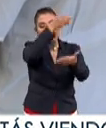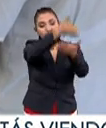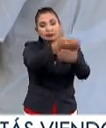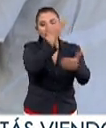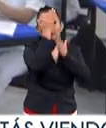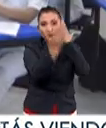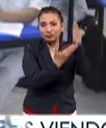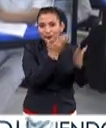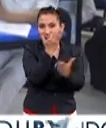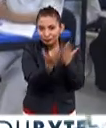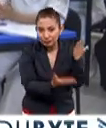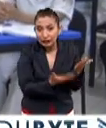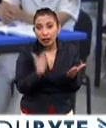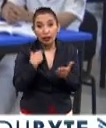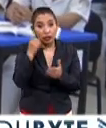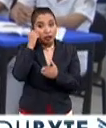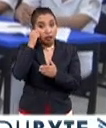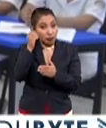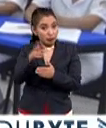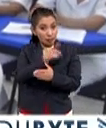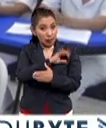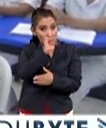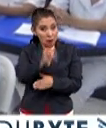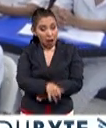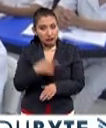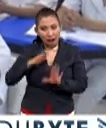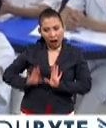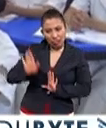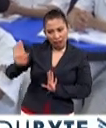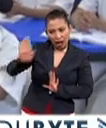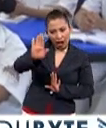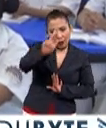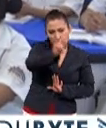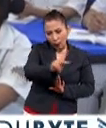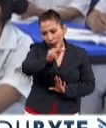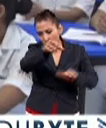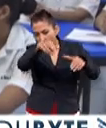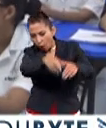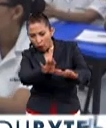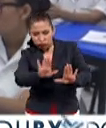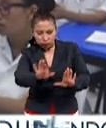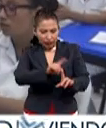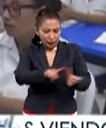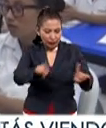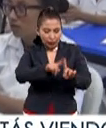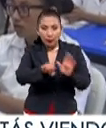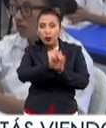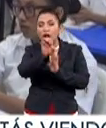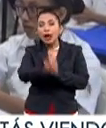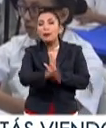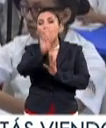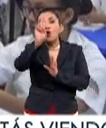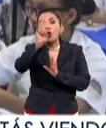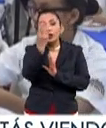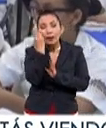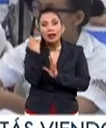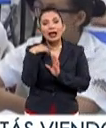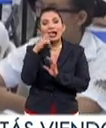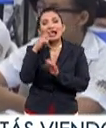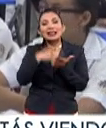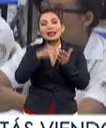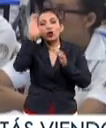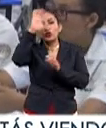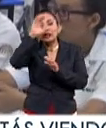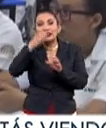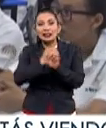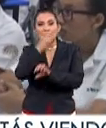a la enseñanza, sin olvidar sus características propias y distintivas, como es el caso de la Universidad